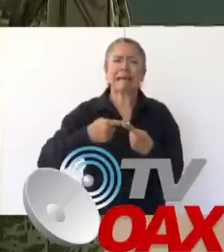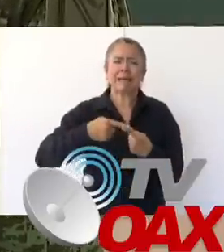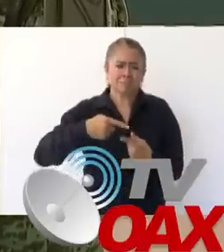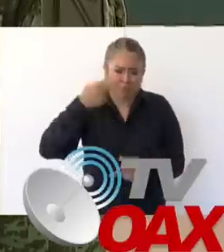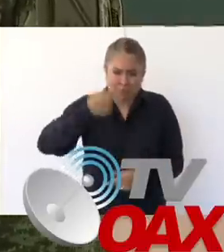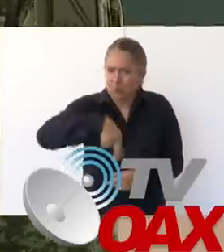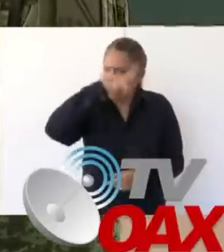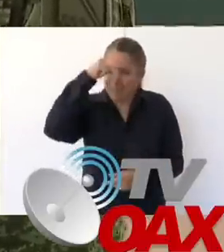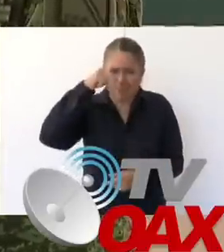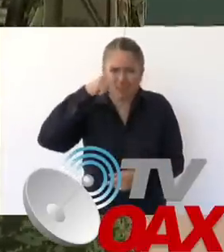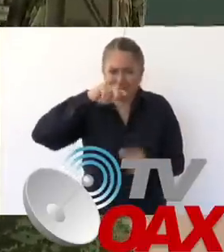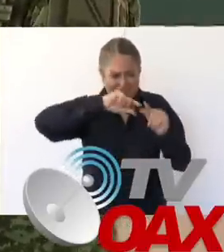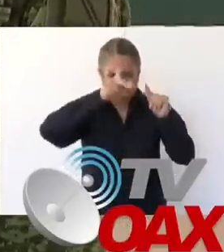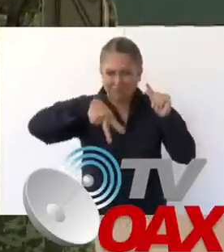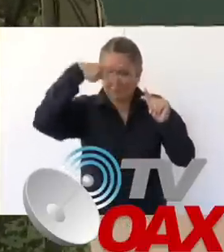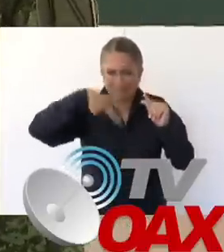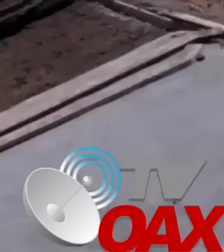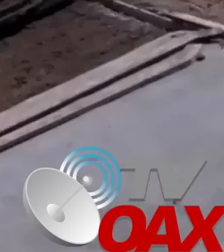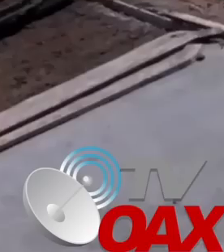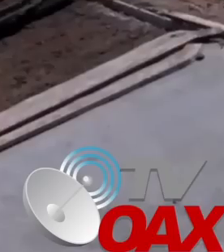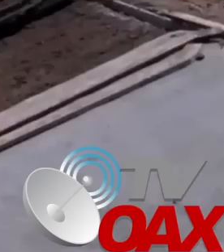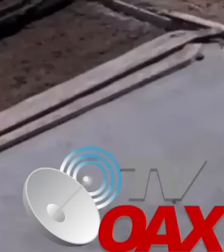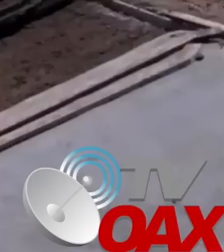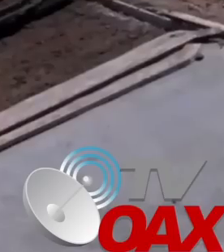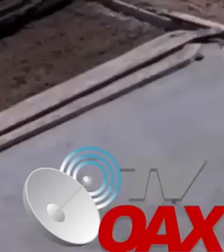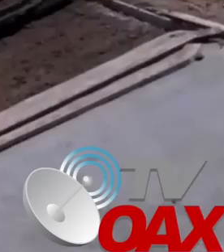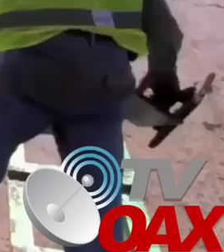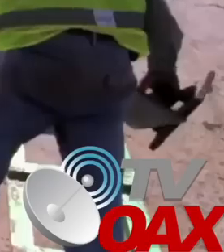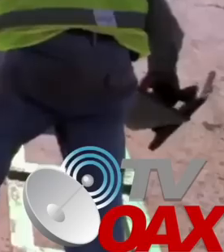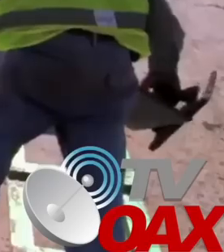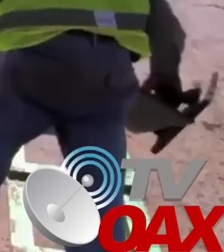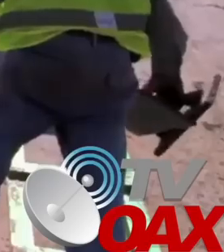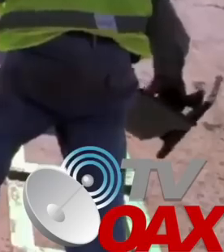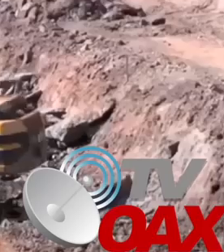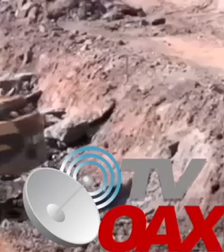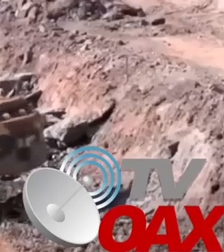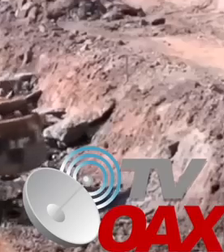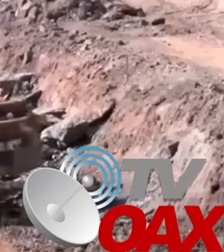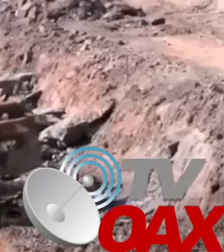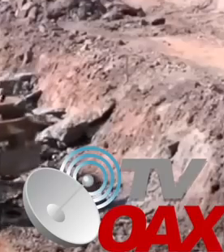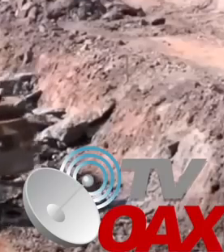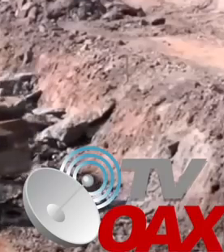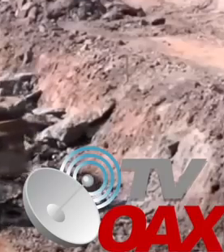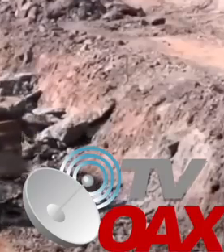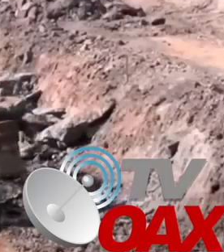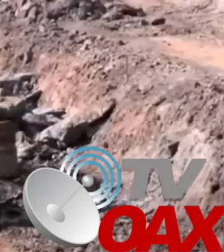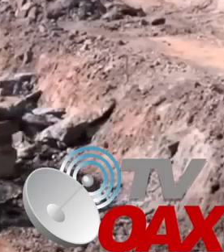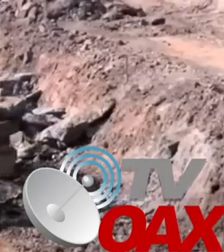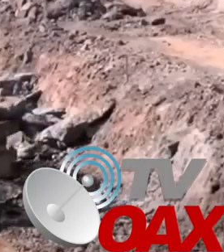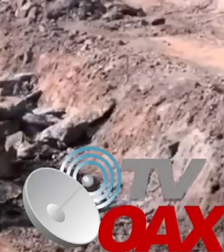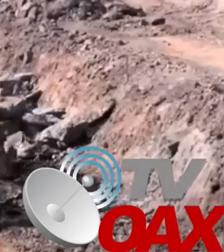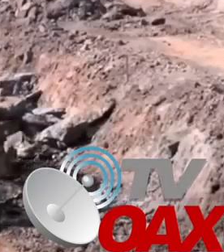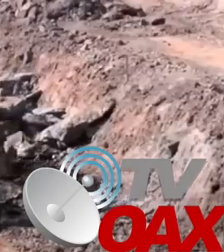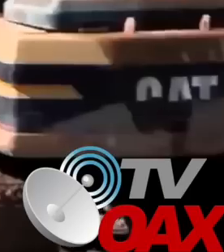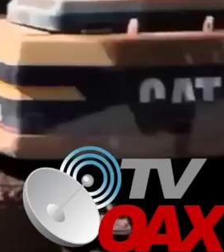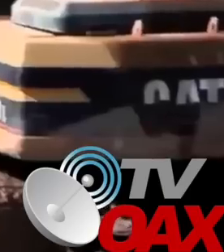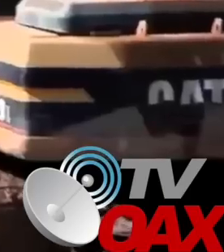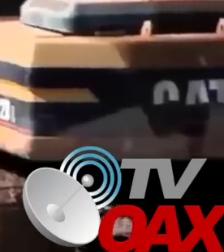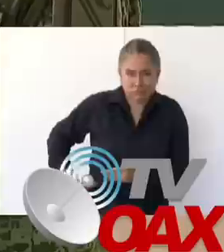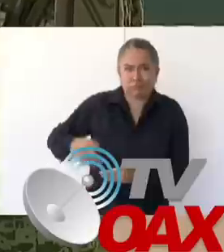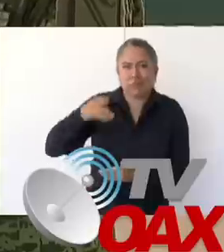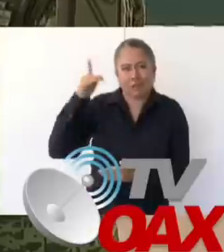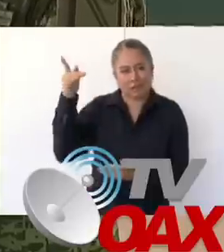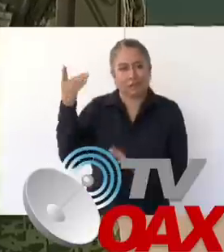México, gracias al apoyo, por supuesto, del gobierno de la República, del estado de Nayarit, de